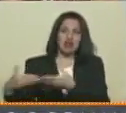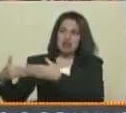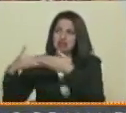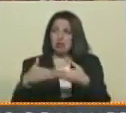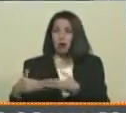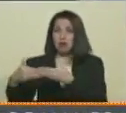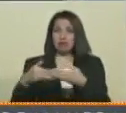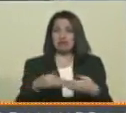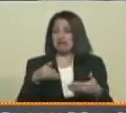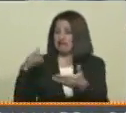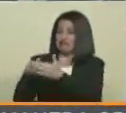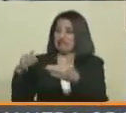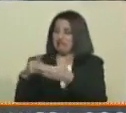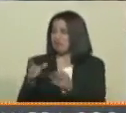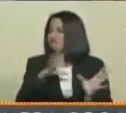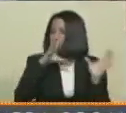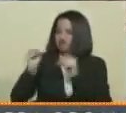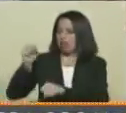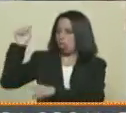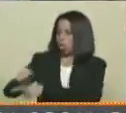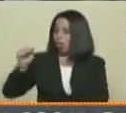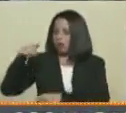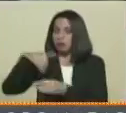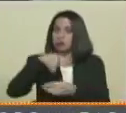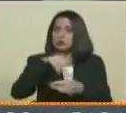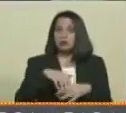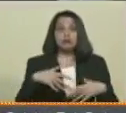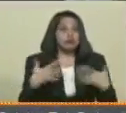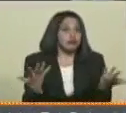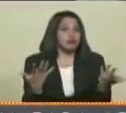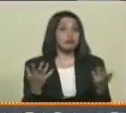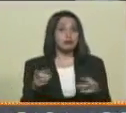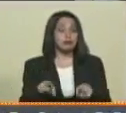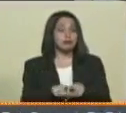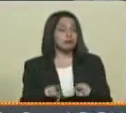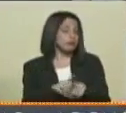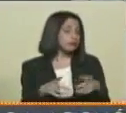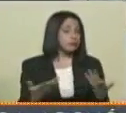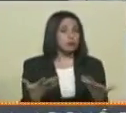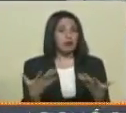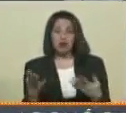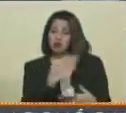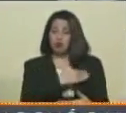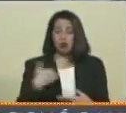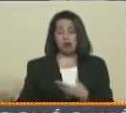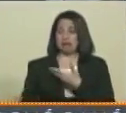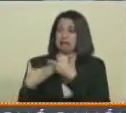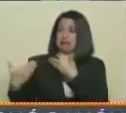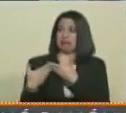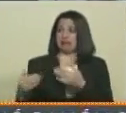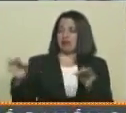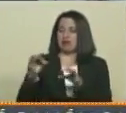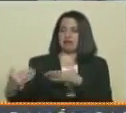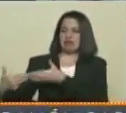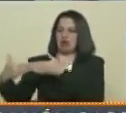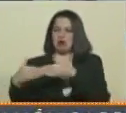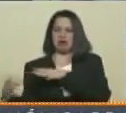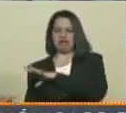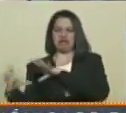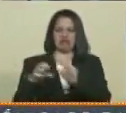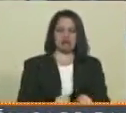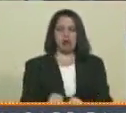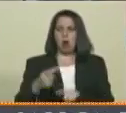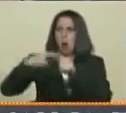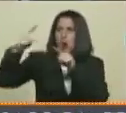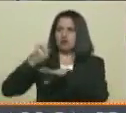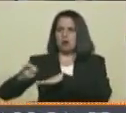voto antiimperialista el que está dando el pueblo venezolano el día de hoy, porque no queremos injerencia de ningún imperio ni de ningún